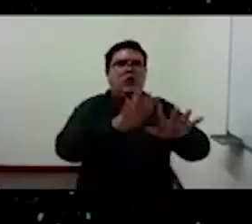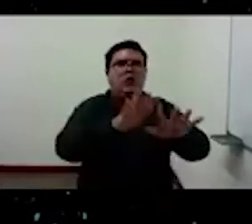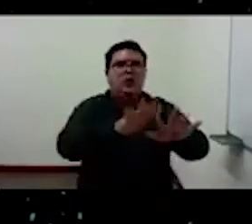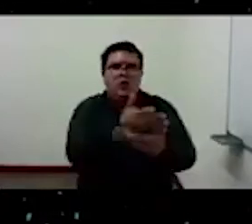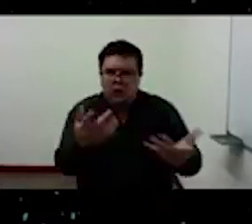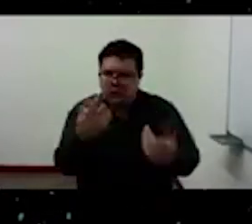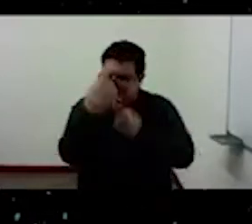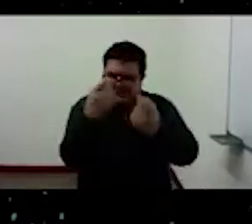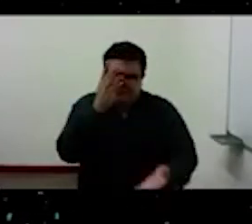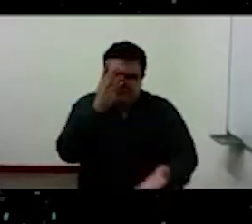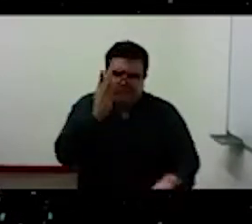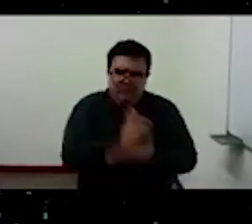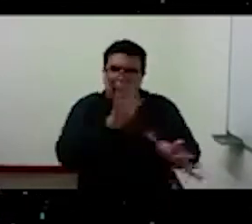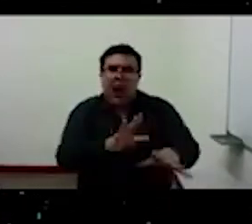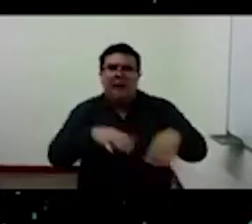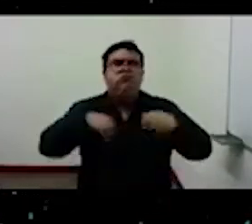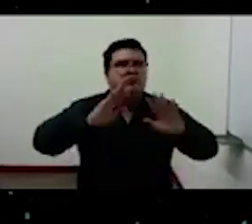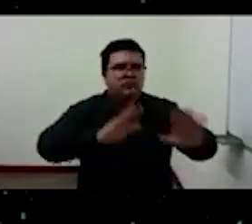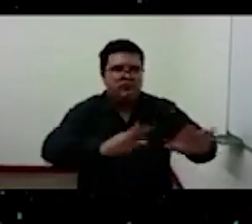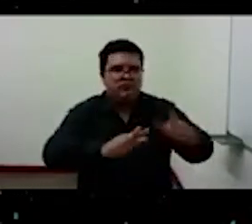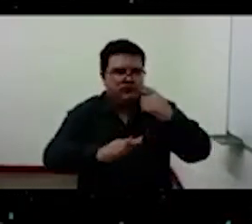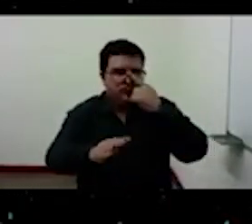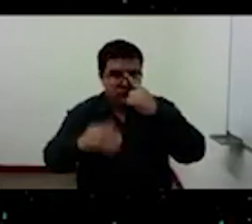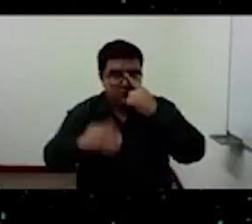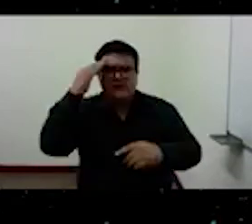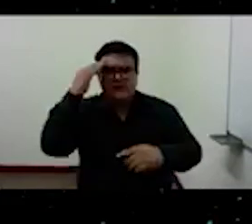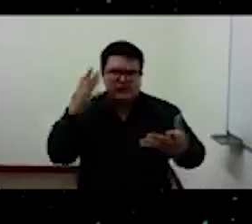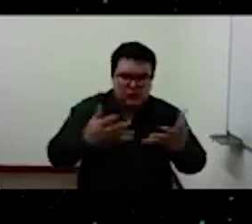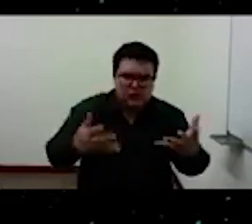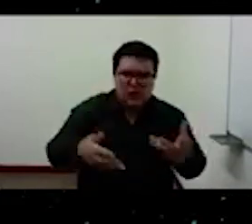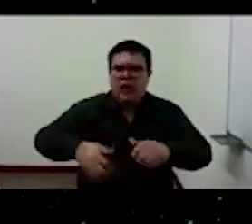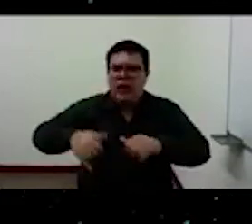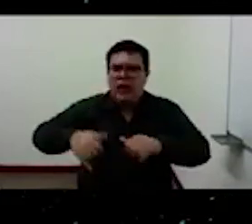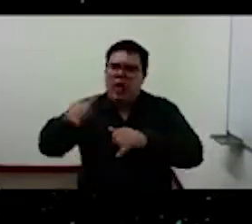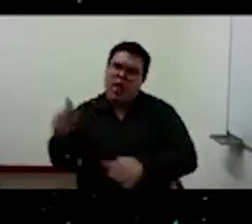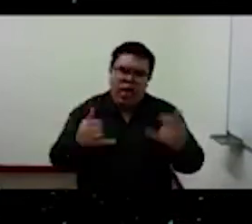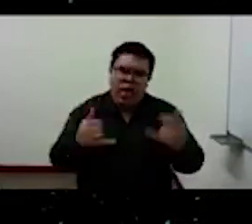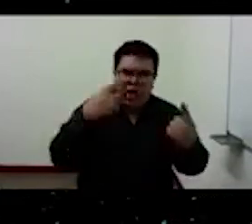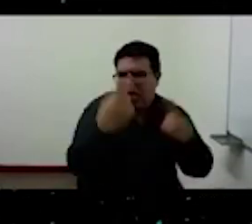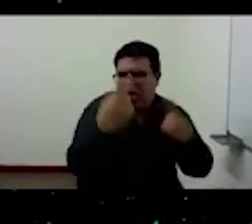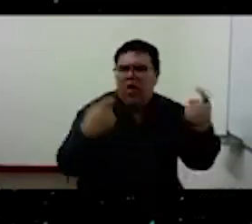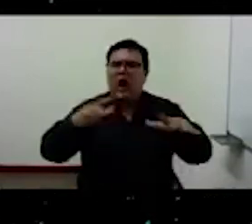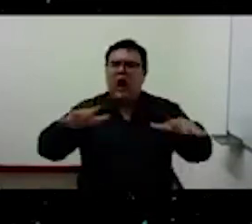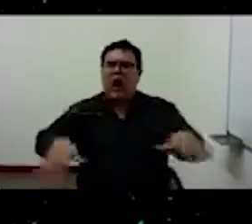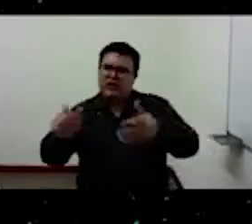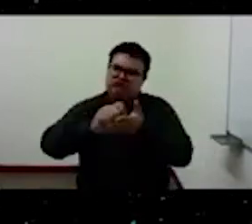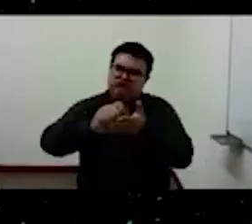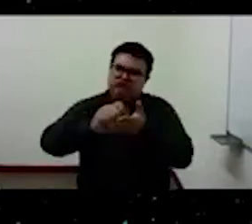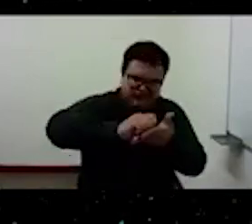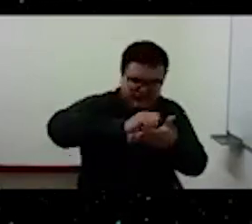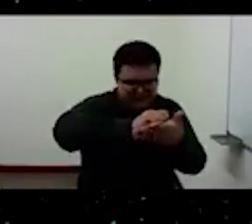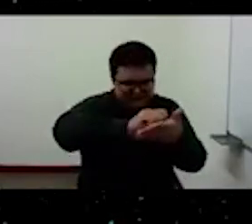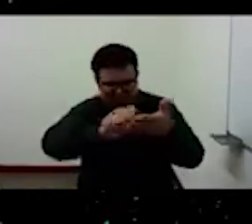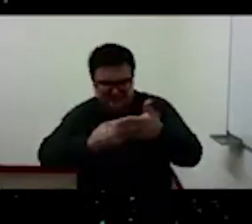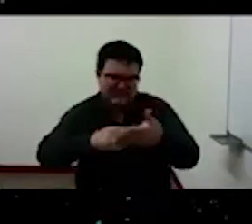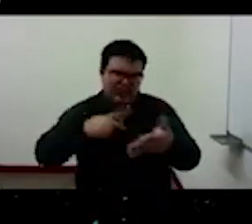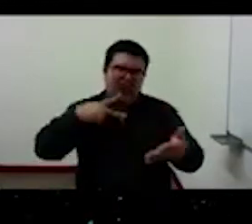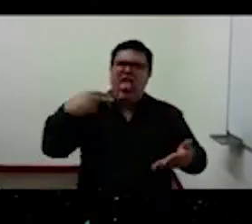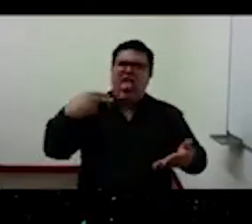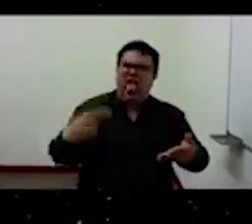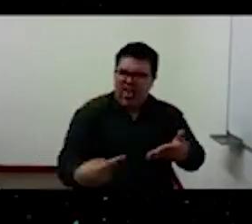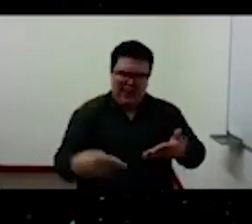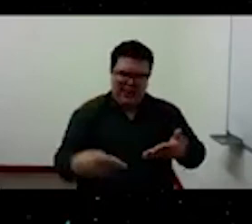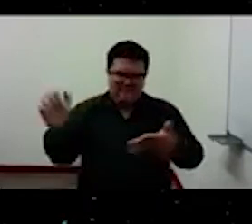accidente, porque el ejercicio de limpiar, barrer, emborronar, rayar para hacer el cliché,